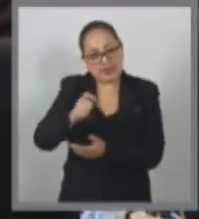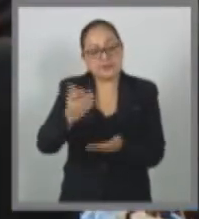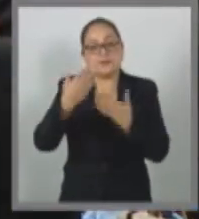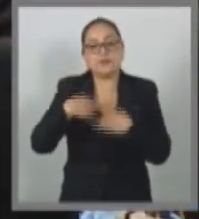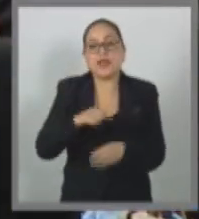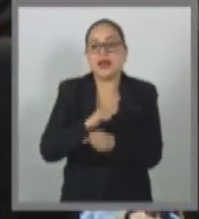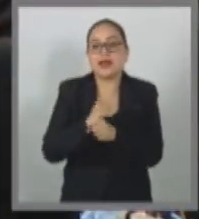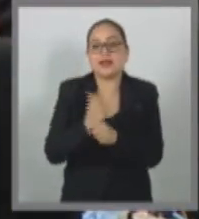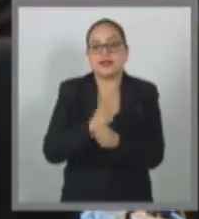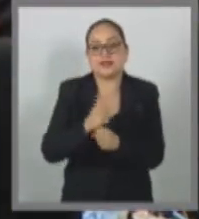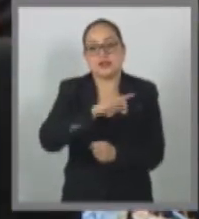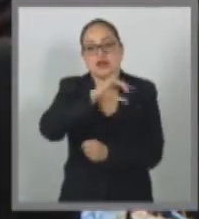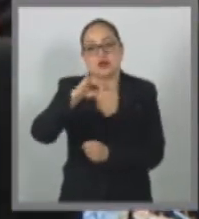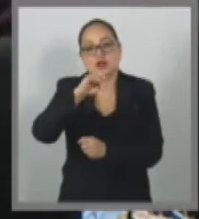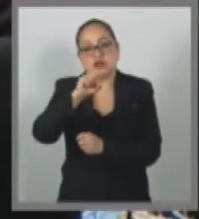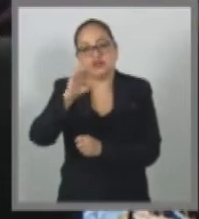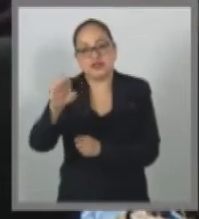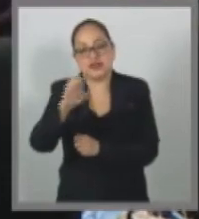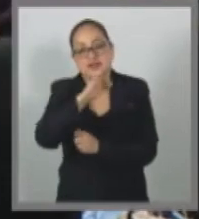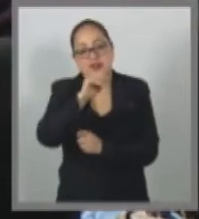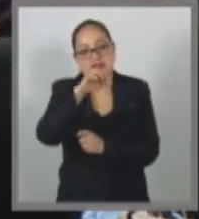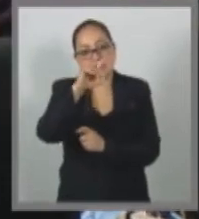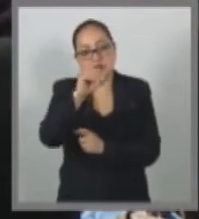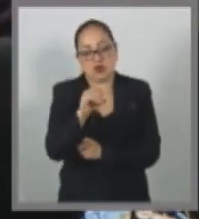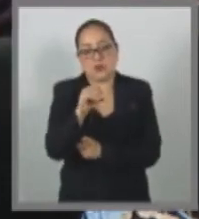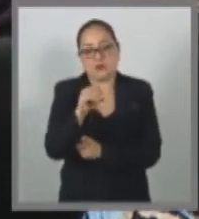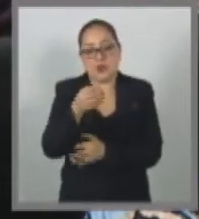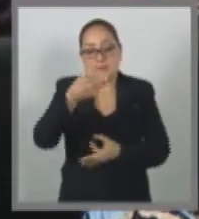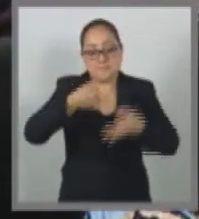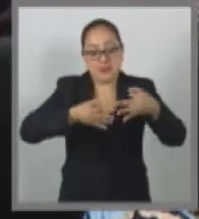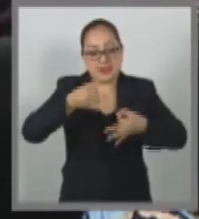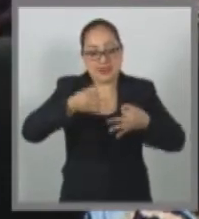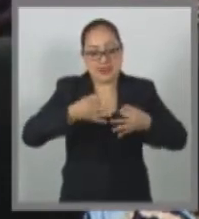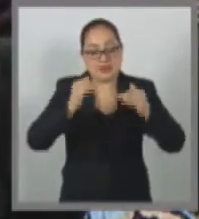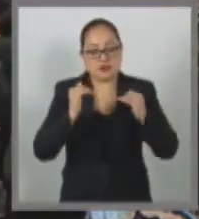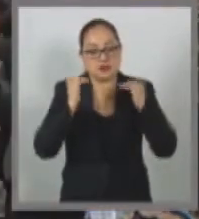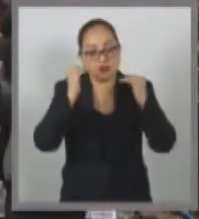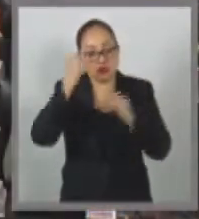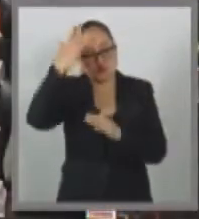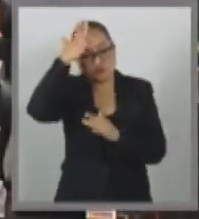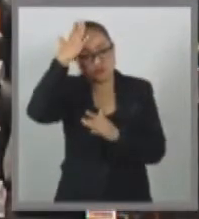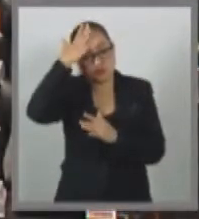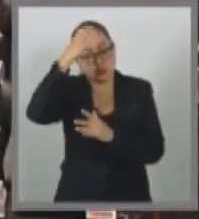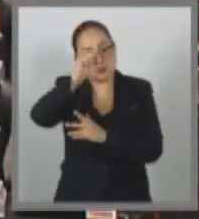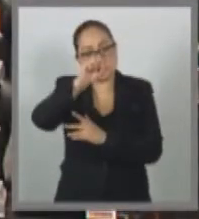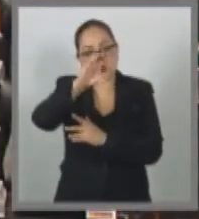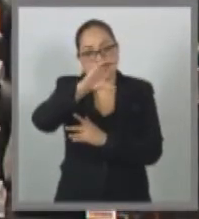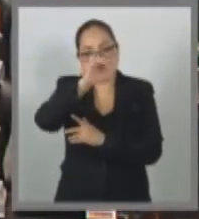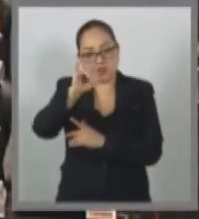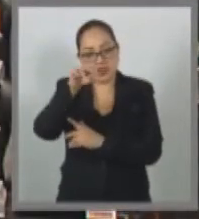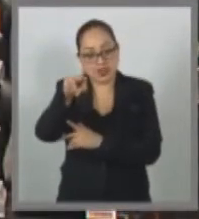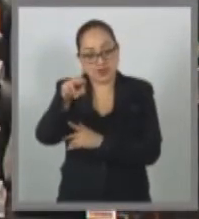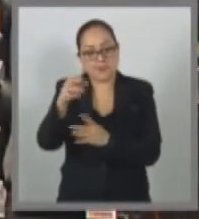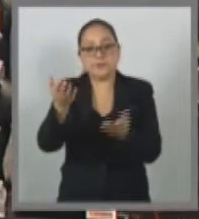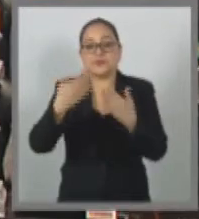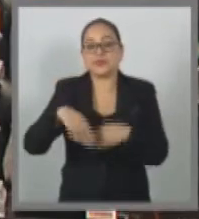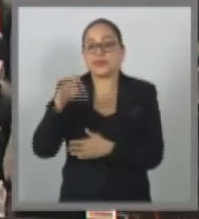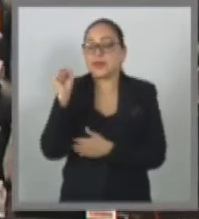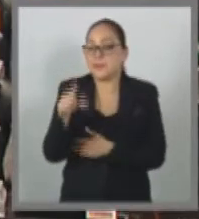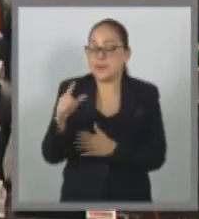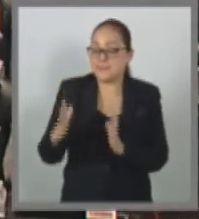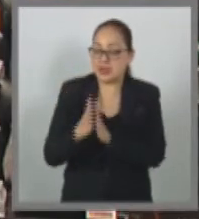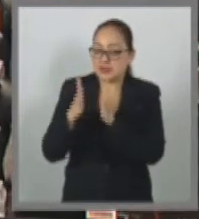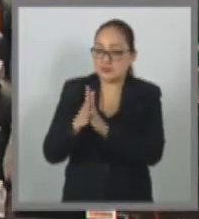licenciado José Fernando Franco González Salas, ministro de la Suprema Corte de Justicia de la Nación, quien también pues, participó y